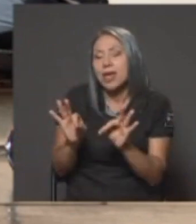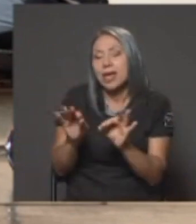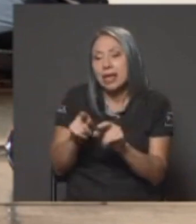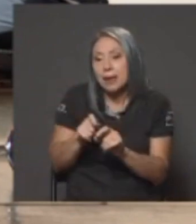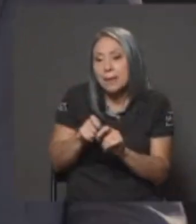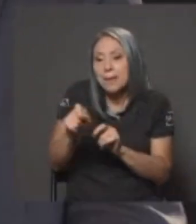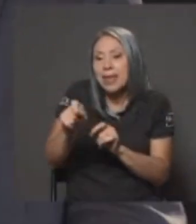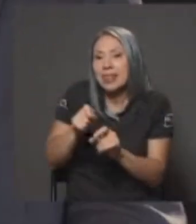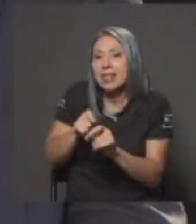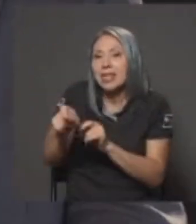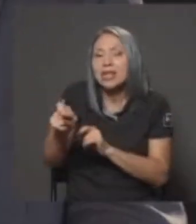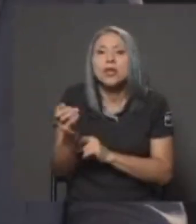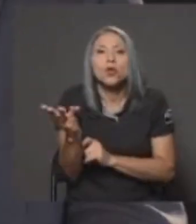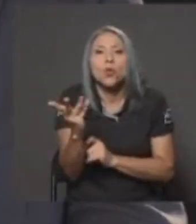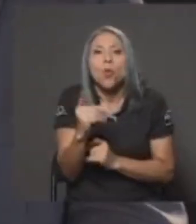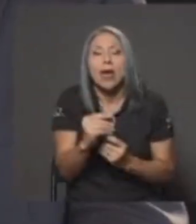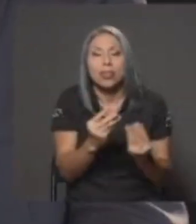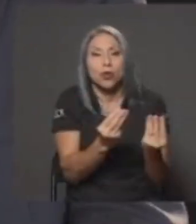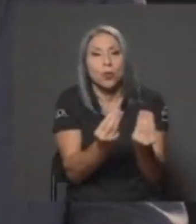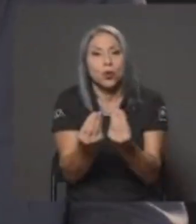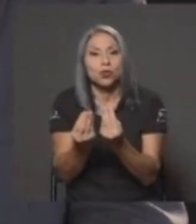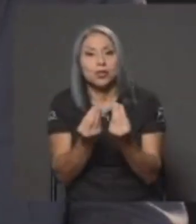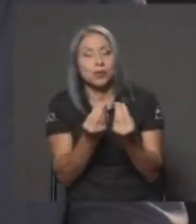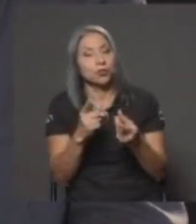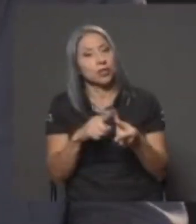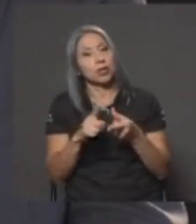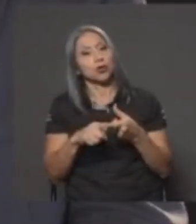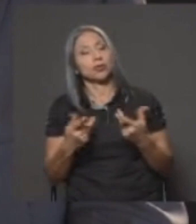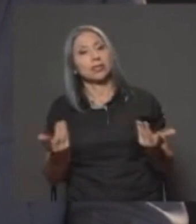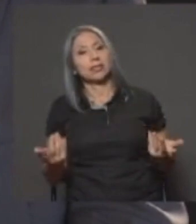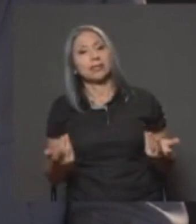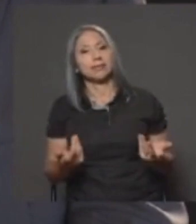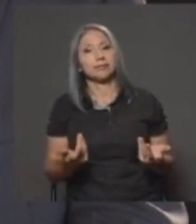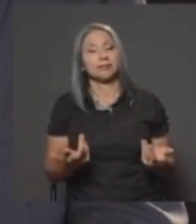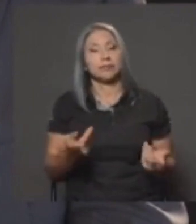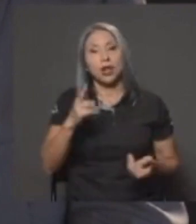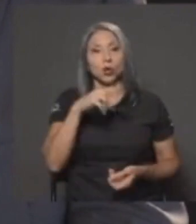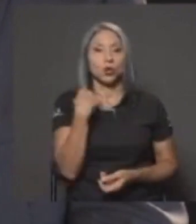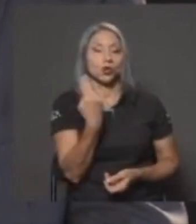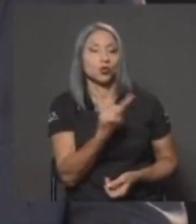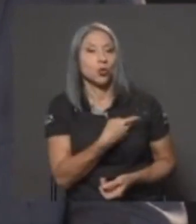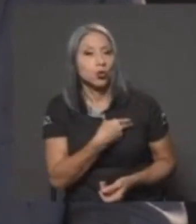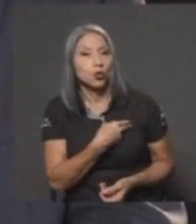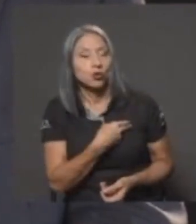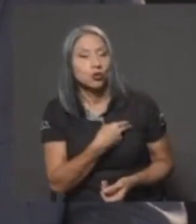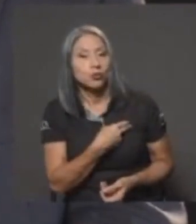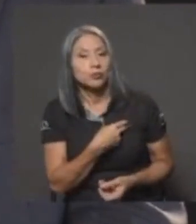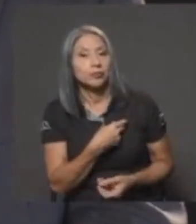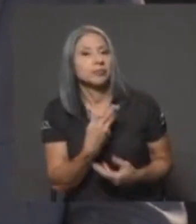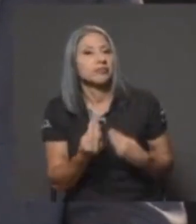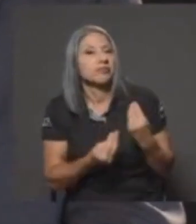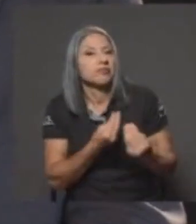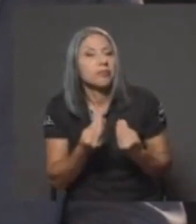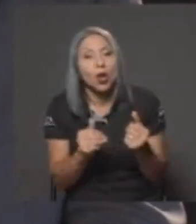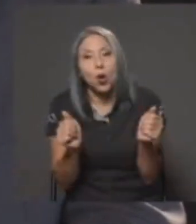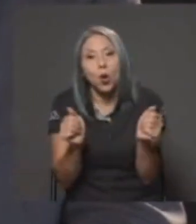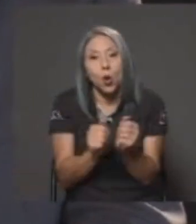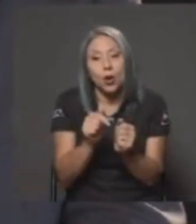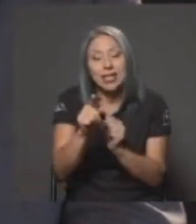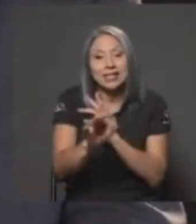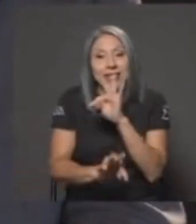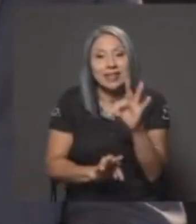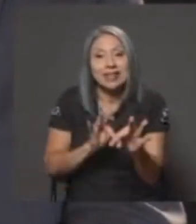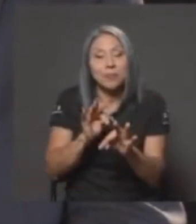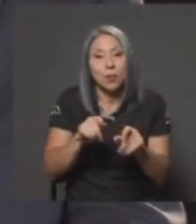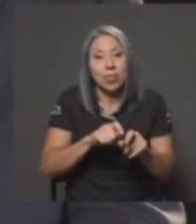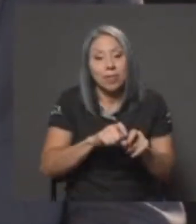medir cuánto fue lo que producimos. Entonces, nosotros lo que hacemos es, con este tipo de